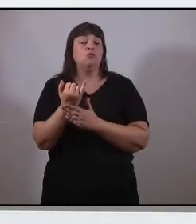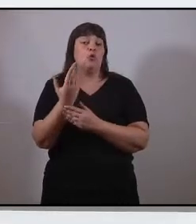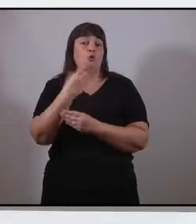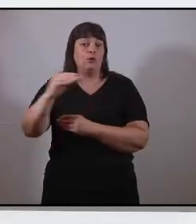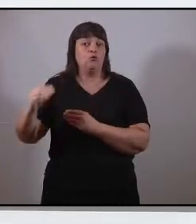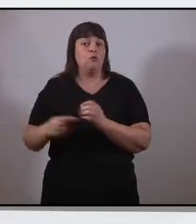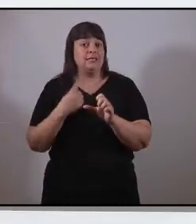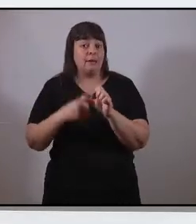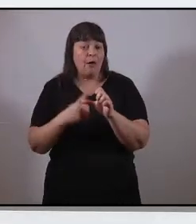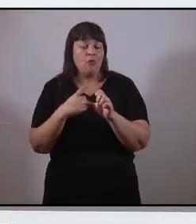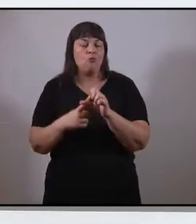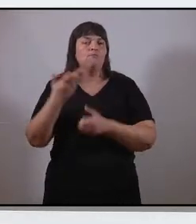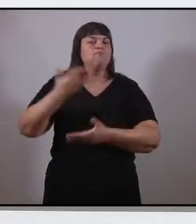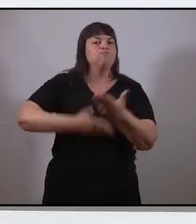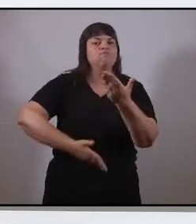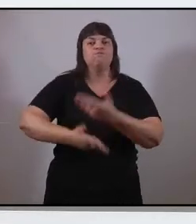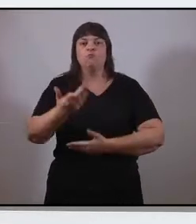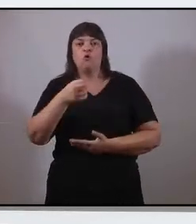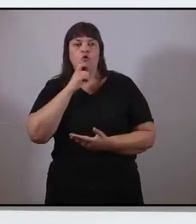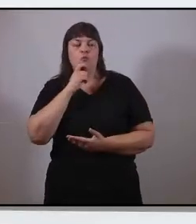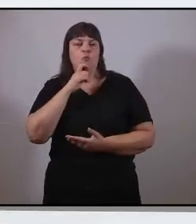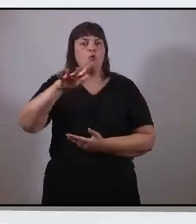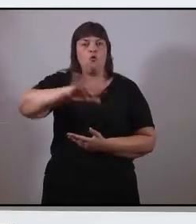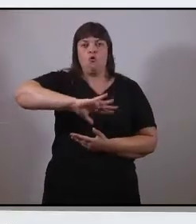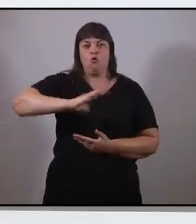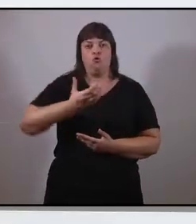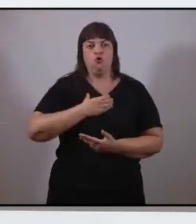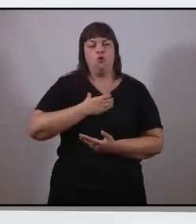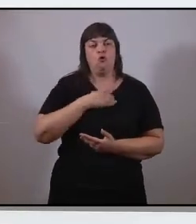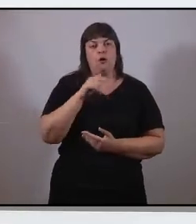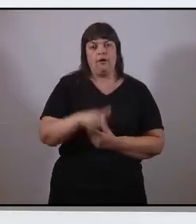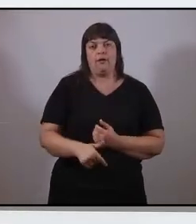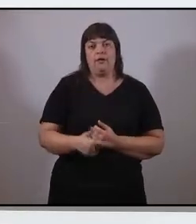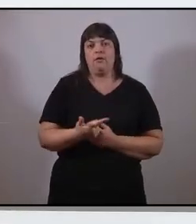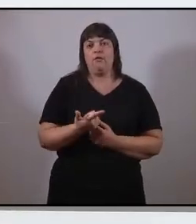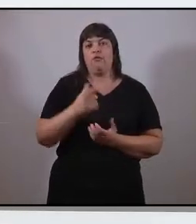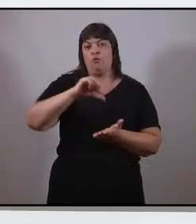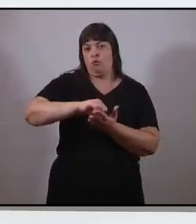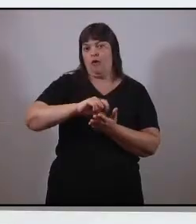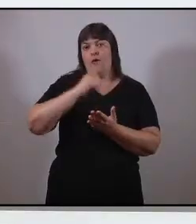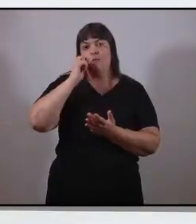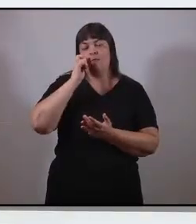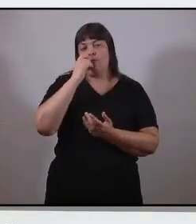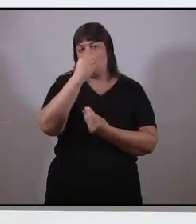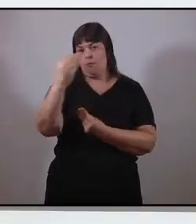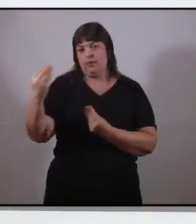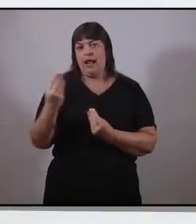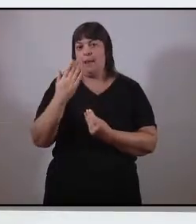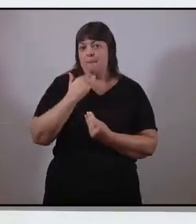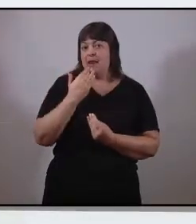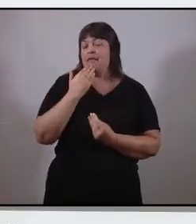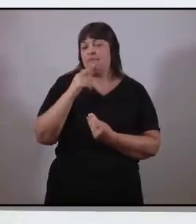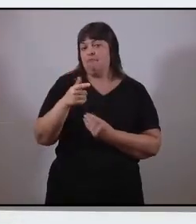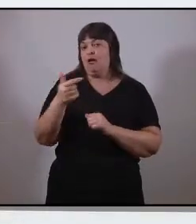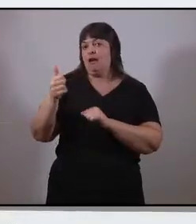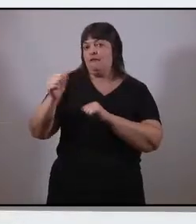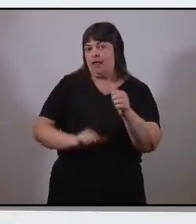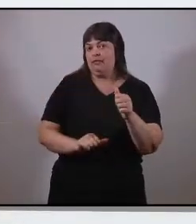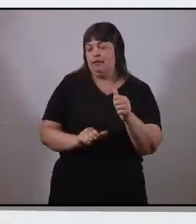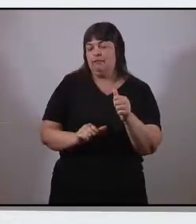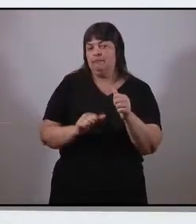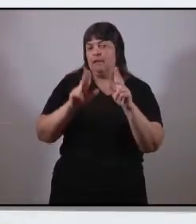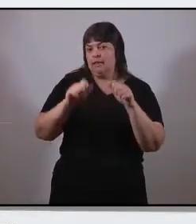Extremadura colaborará con el Consorcio de la Ciudad Monumental de Mérida, referente sin duda en materia